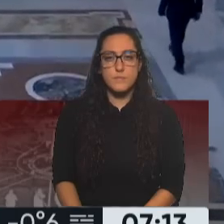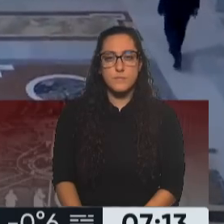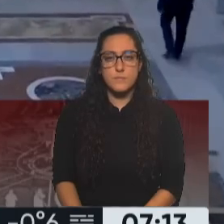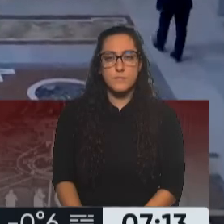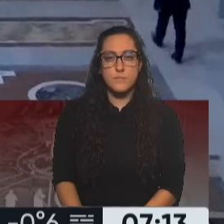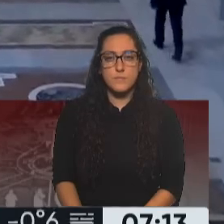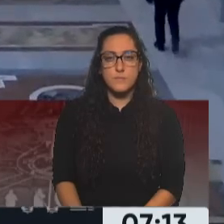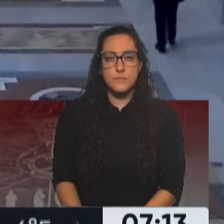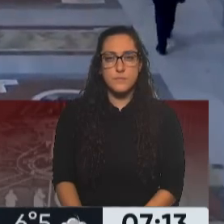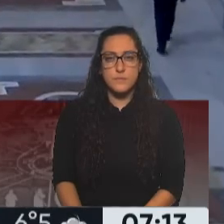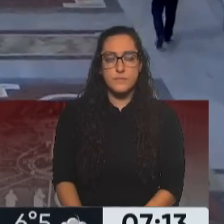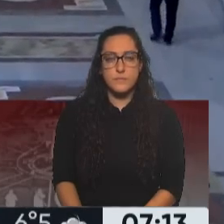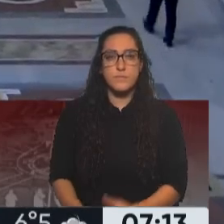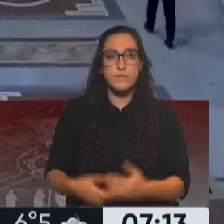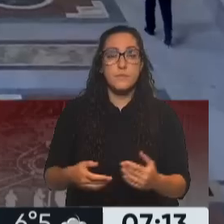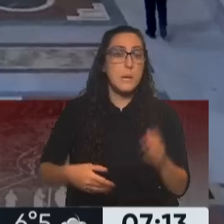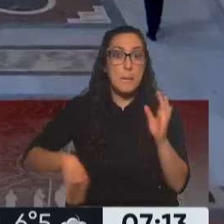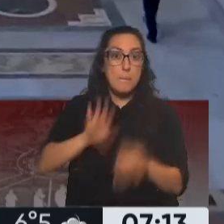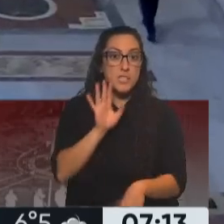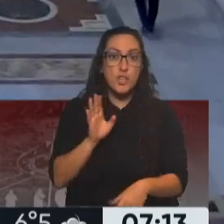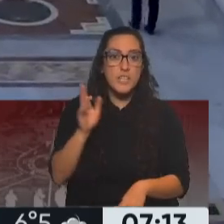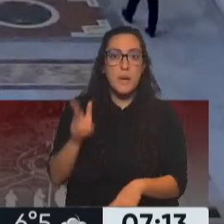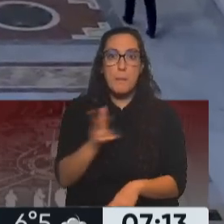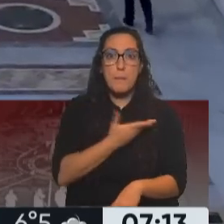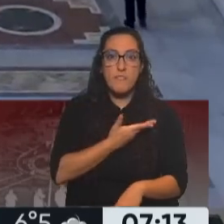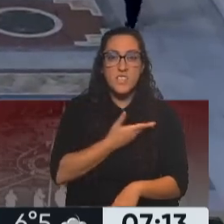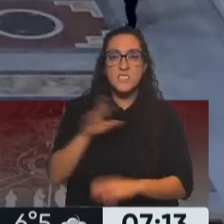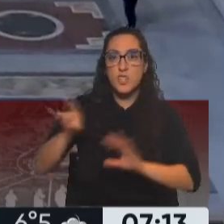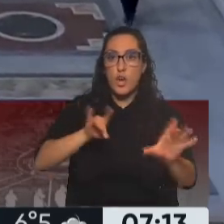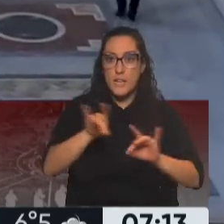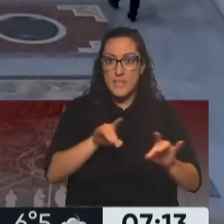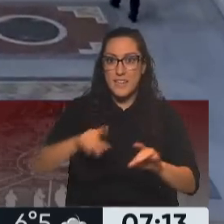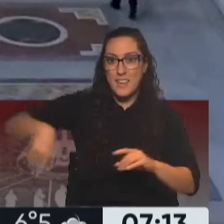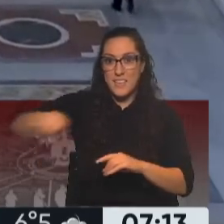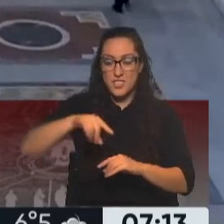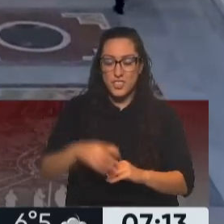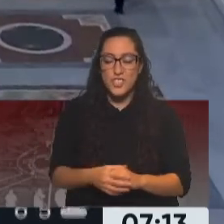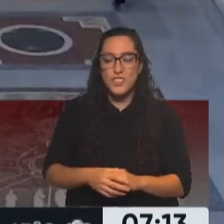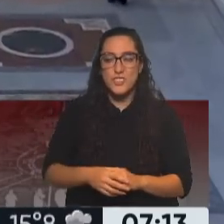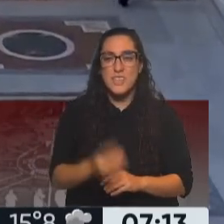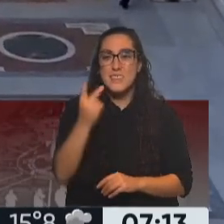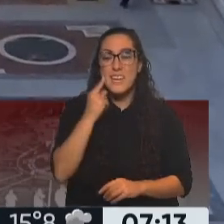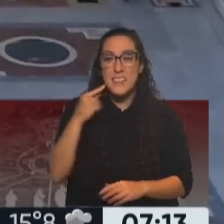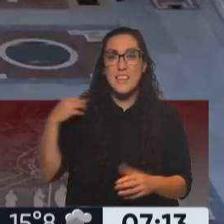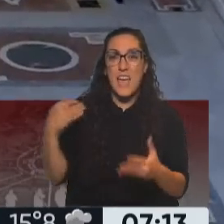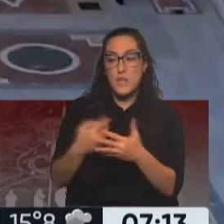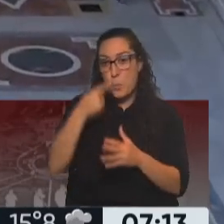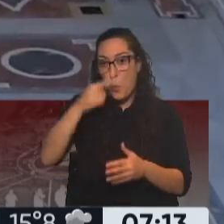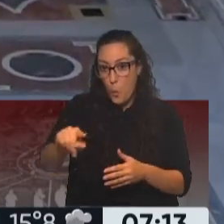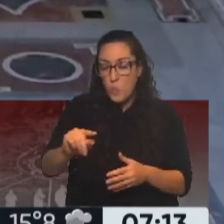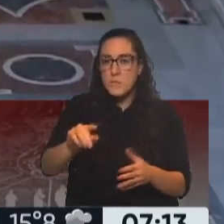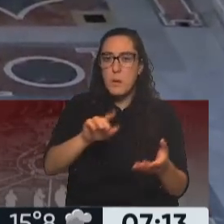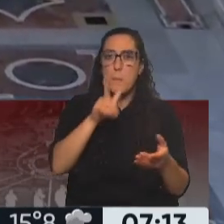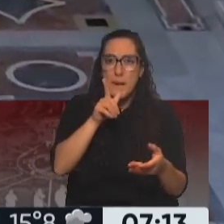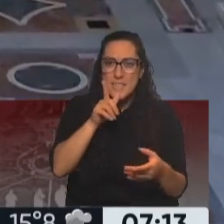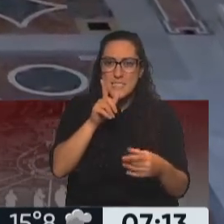Que un gran número fue nombrado por Francisco, de ellos, ¿no? Y esa imagen que durante los últimos 3 días semejaba una